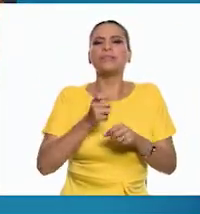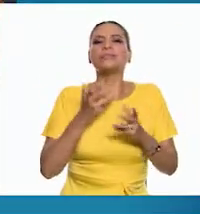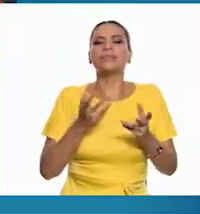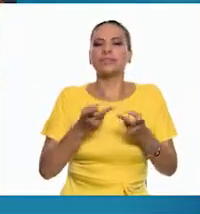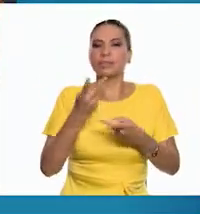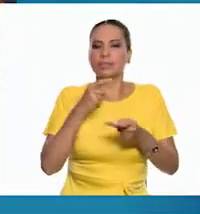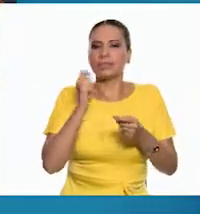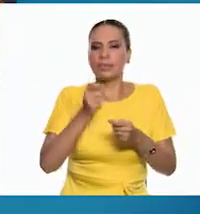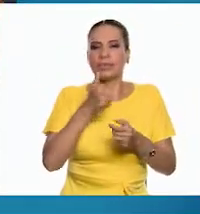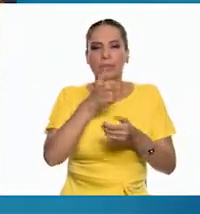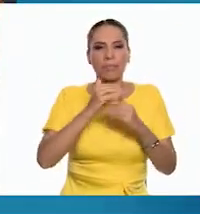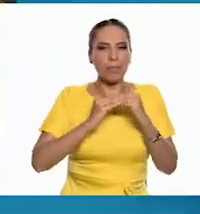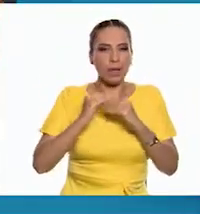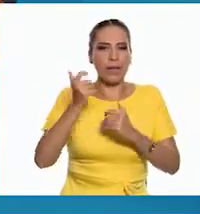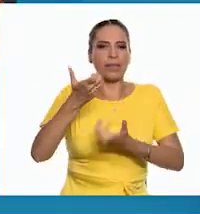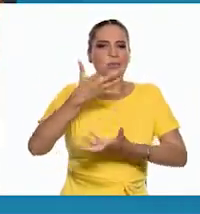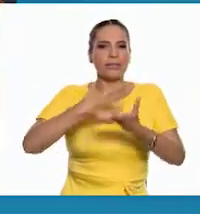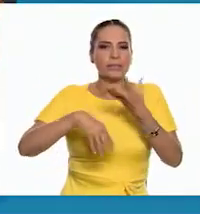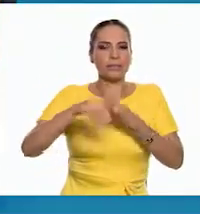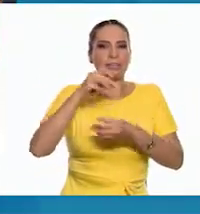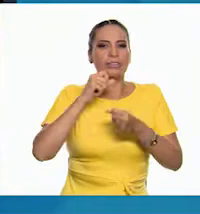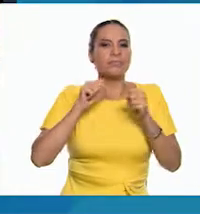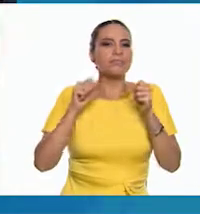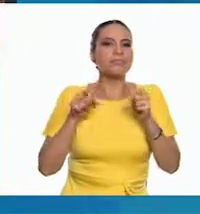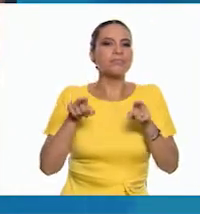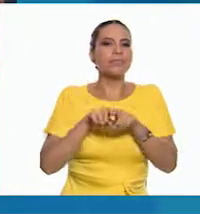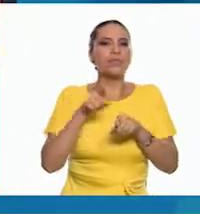se obtienen cada vez más recursos de una